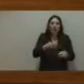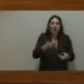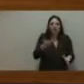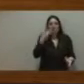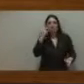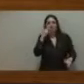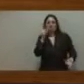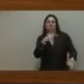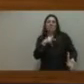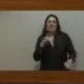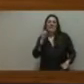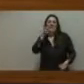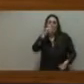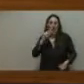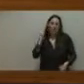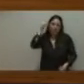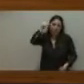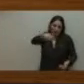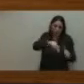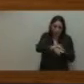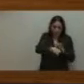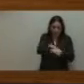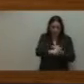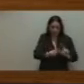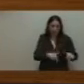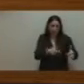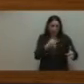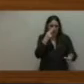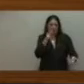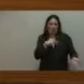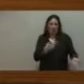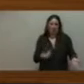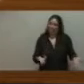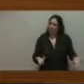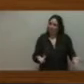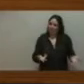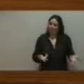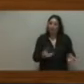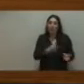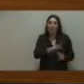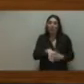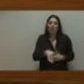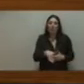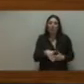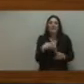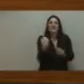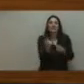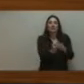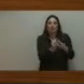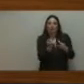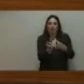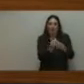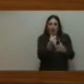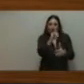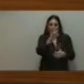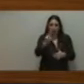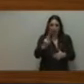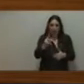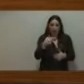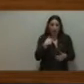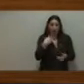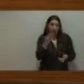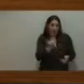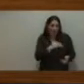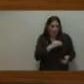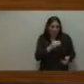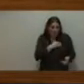estos 13 años también de residuos. Y por último, la soledad de Izquierda Unida. No me da pena de la soledad